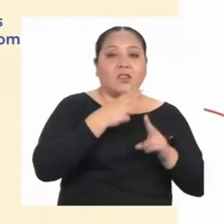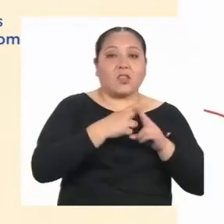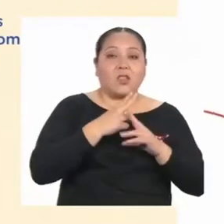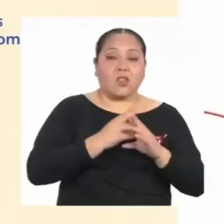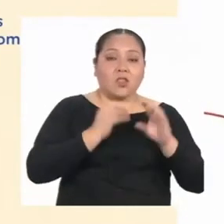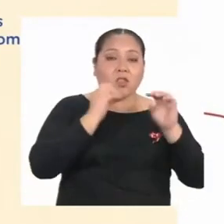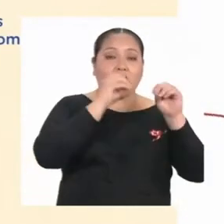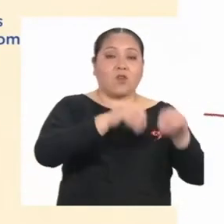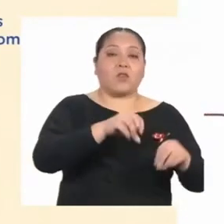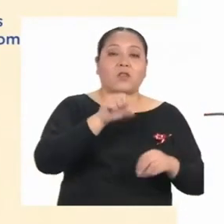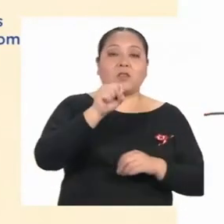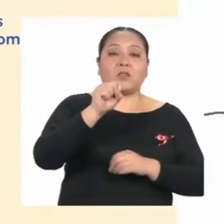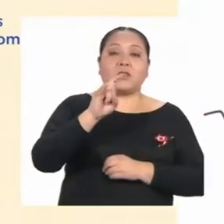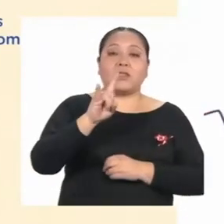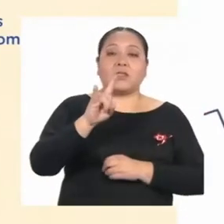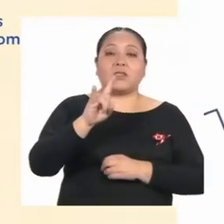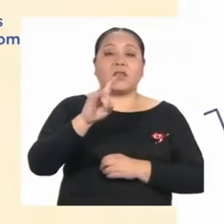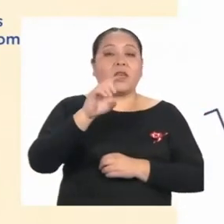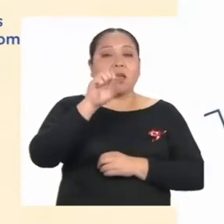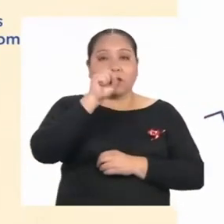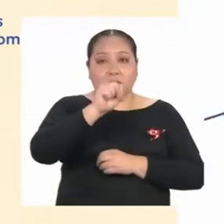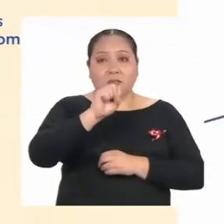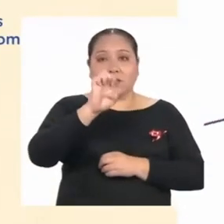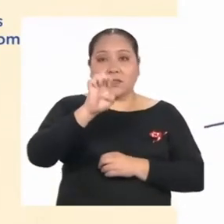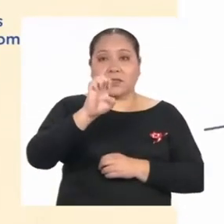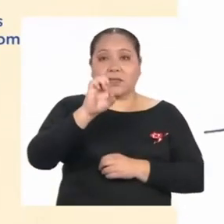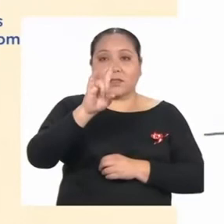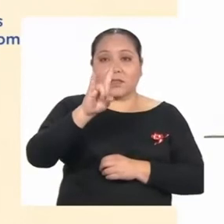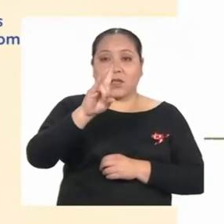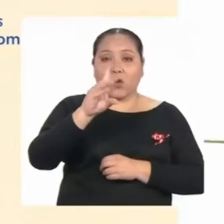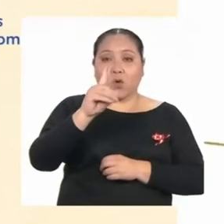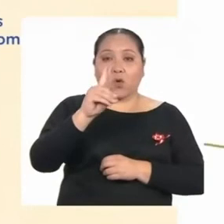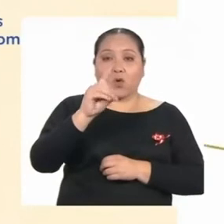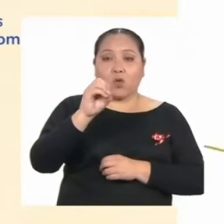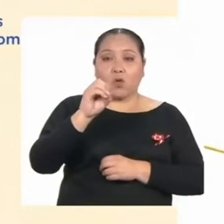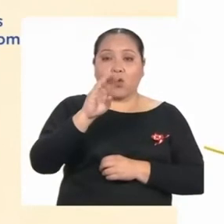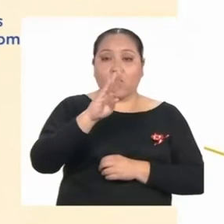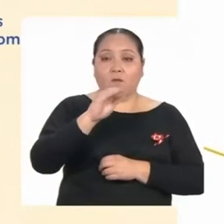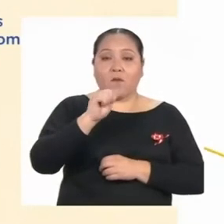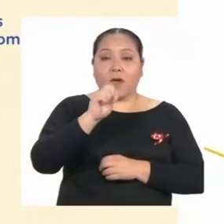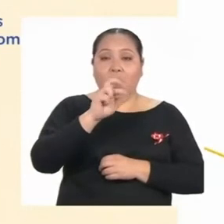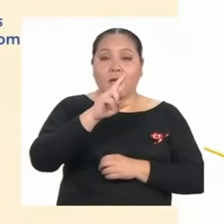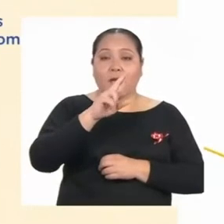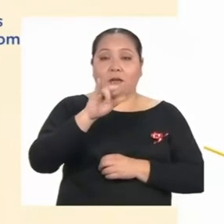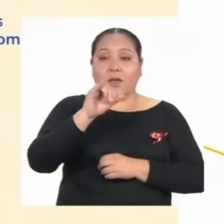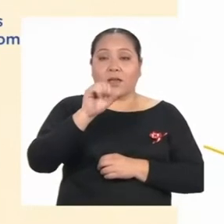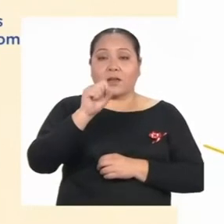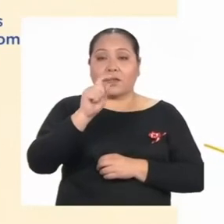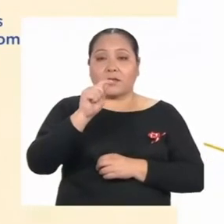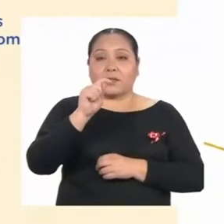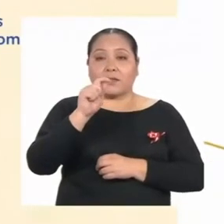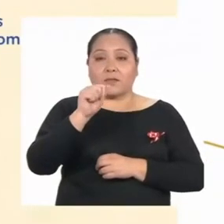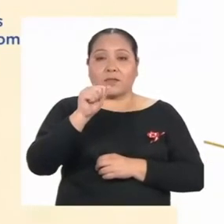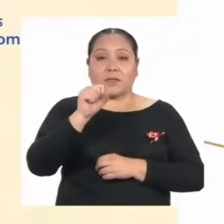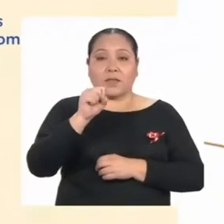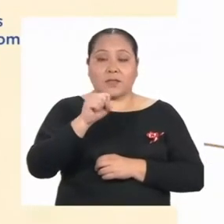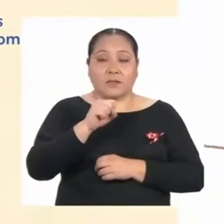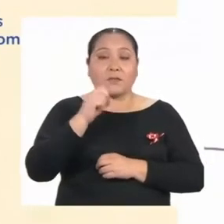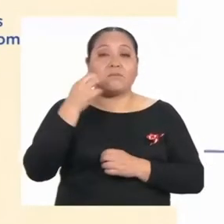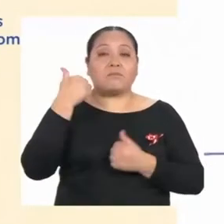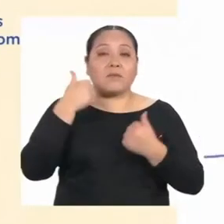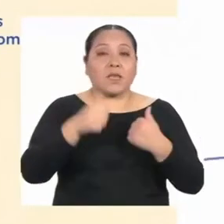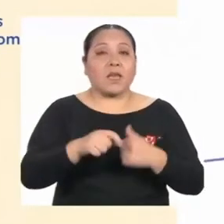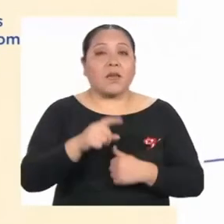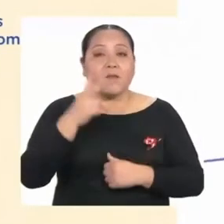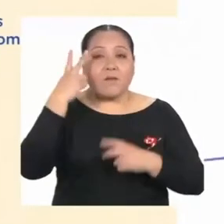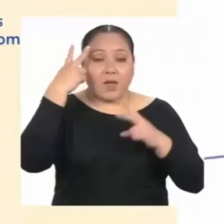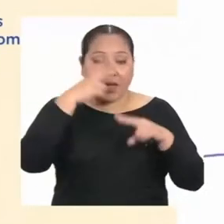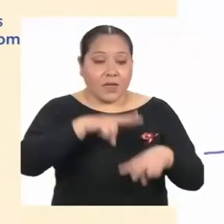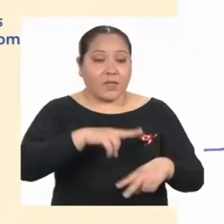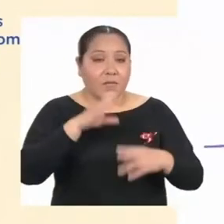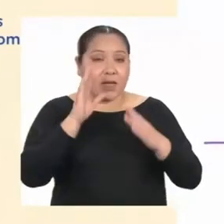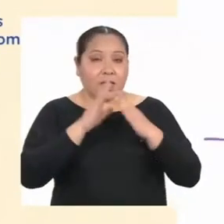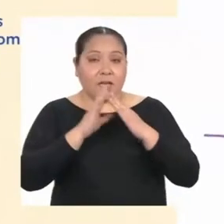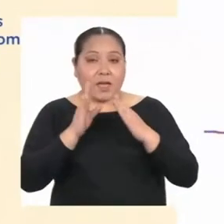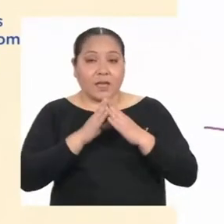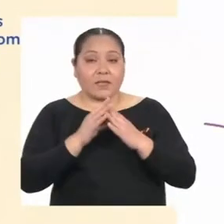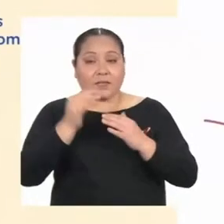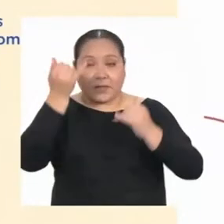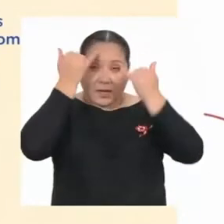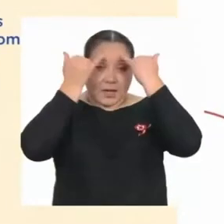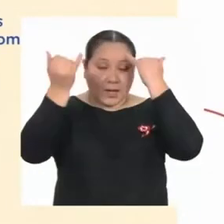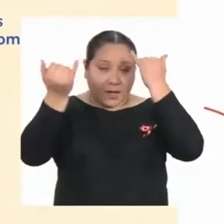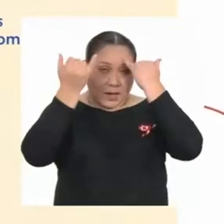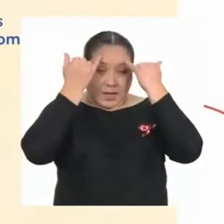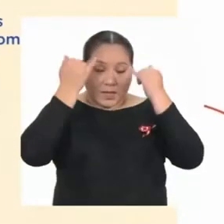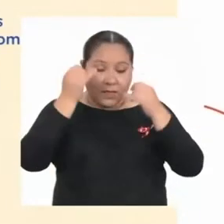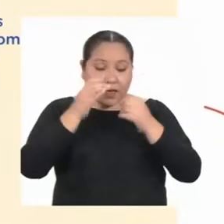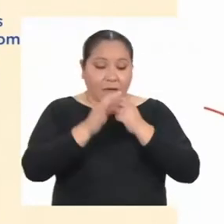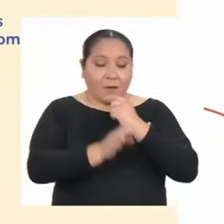llama pseudo-barristas. Muy bien. Fíjense en casa que la idea principal no ha